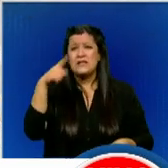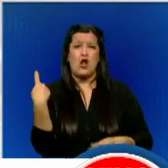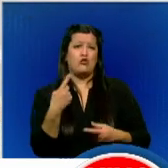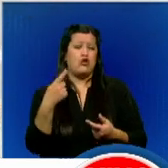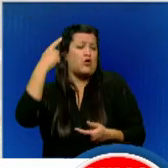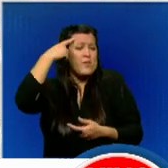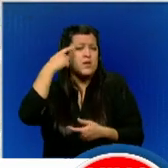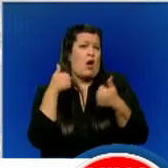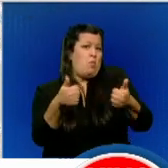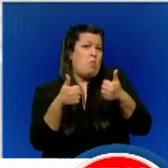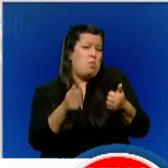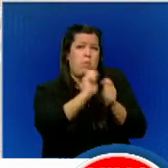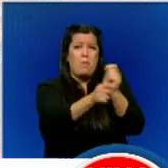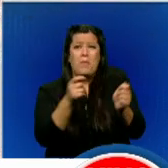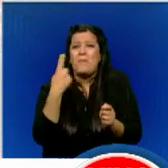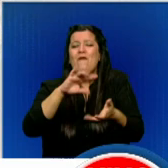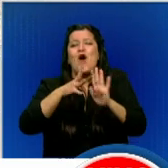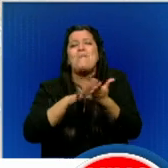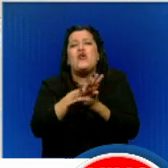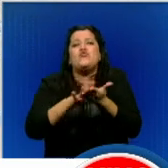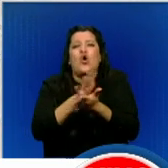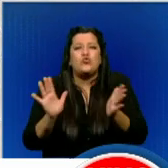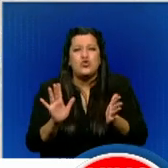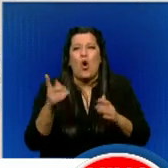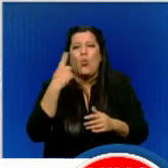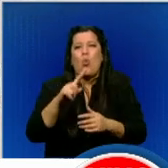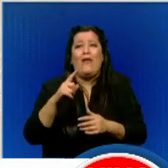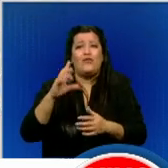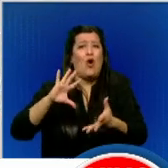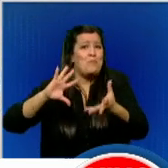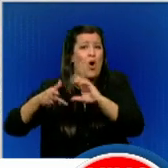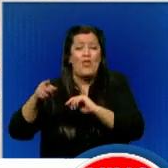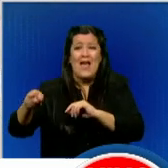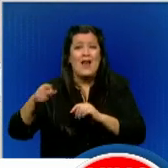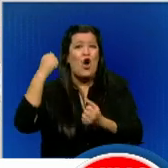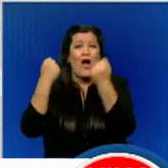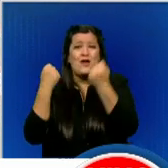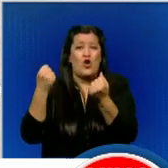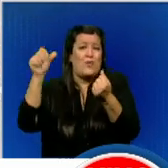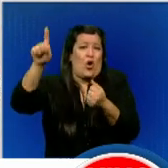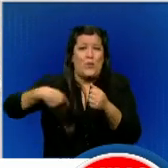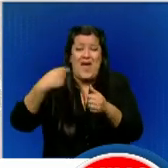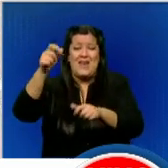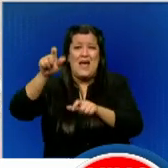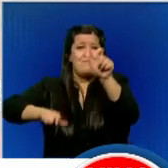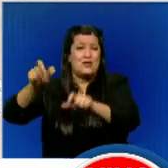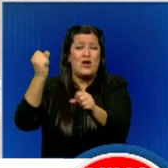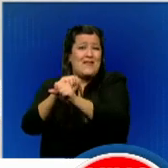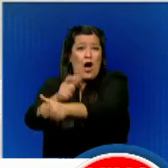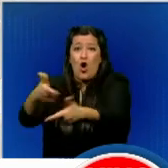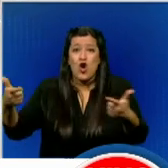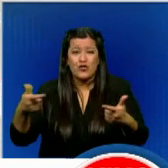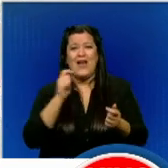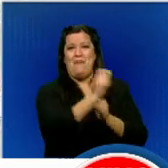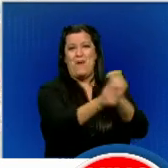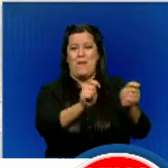realizamos son un paliativo cuando se aplican modelos económicos que generan desempleo los planes